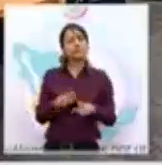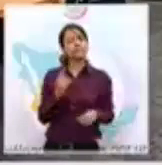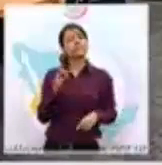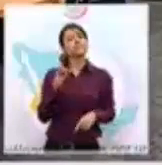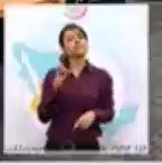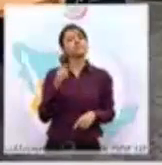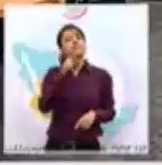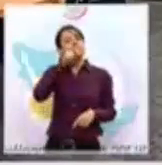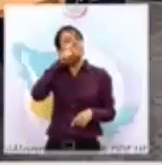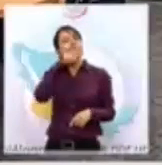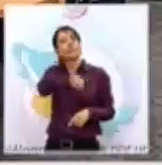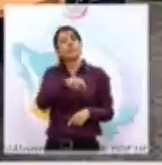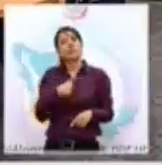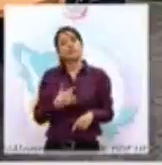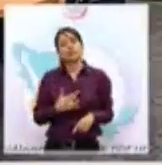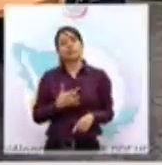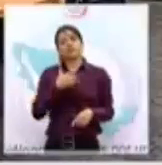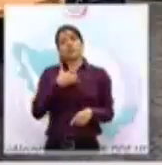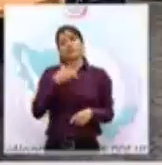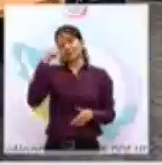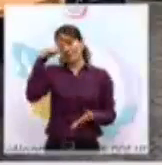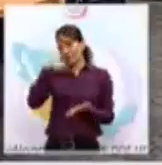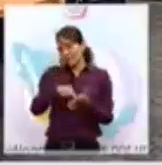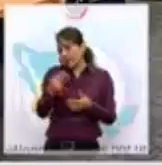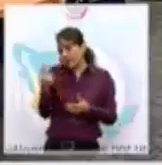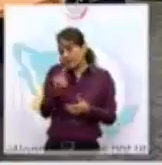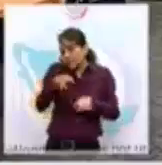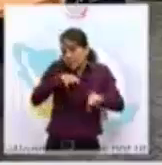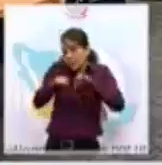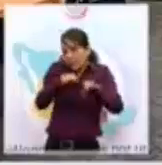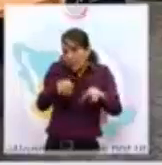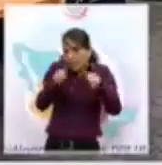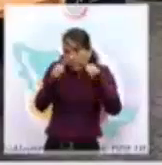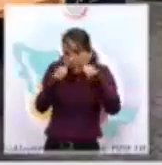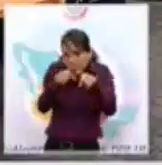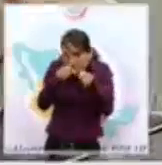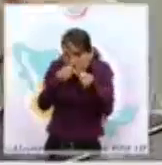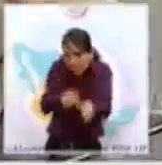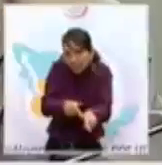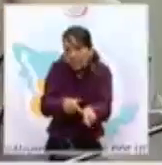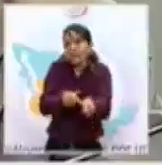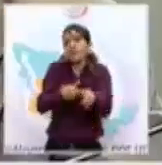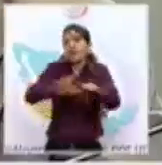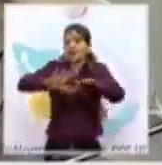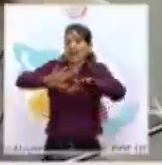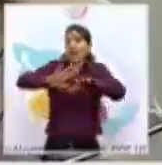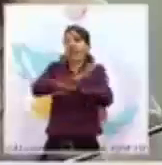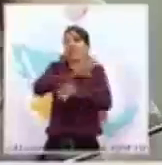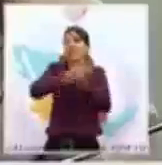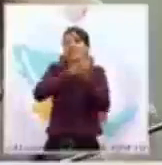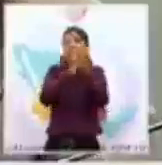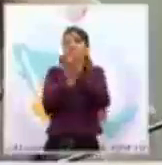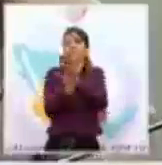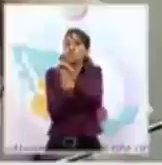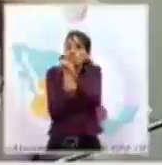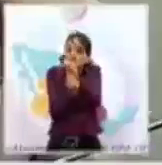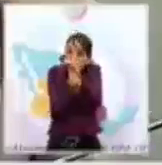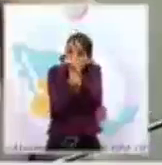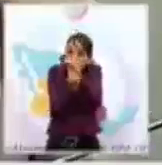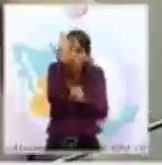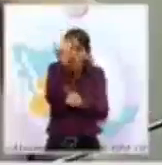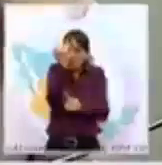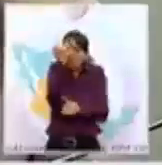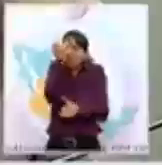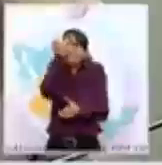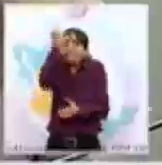que trabajar en una perspectiva que tenga que ver entre el cambio, la innovación y la tradición. Yo creo que esa es como un